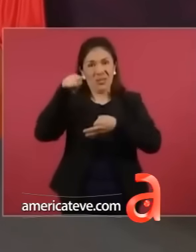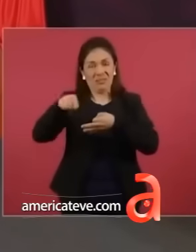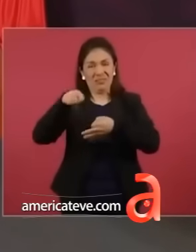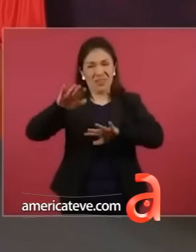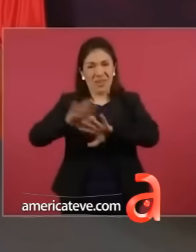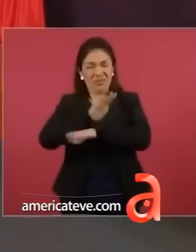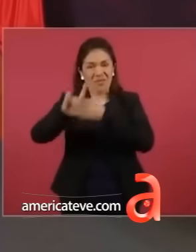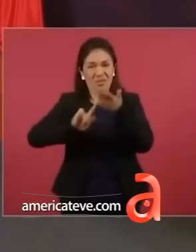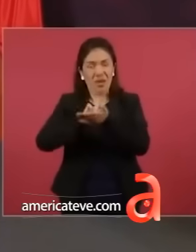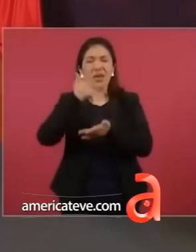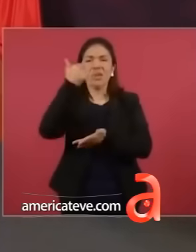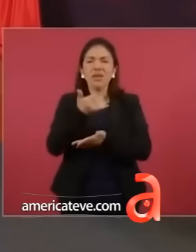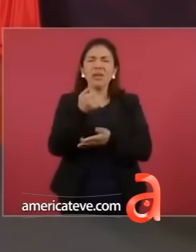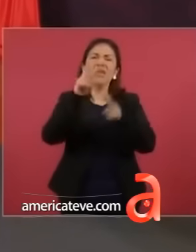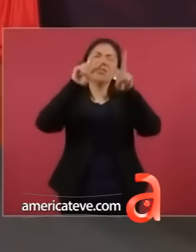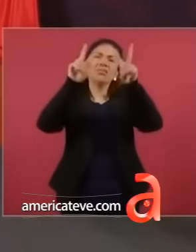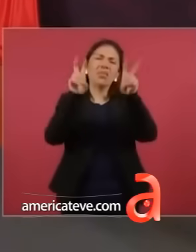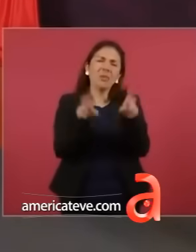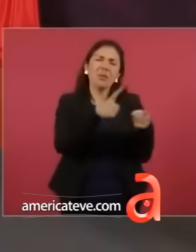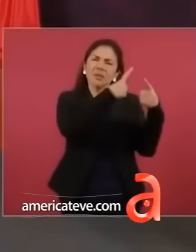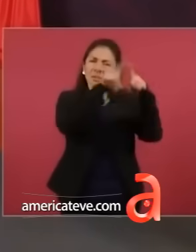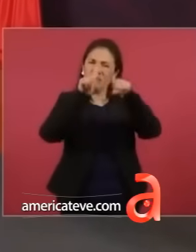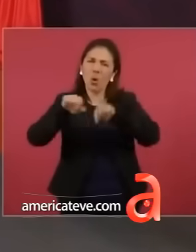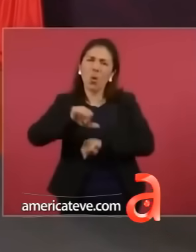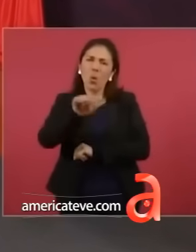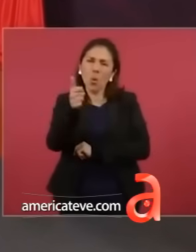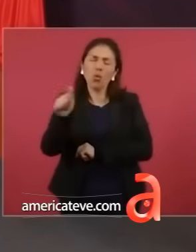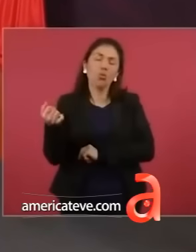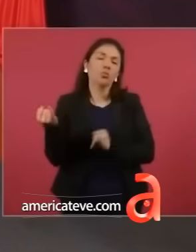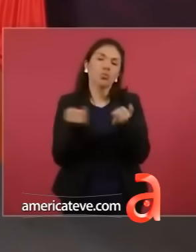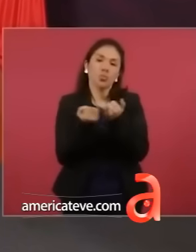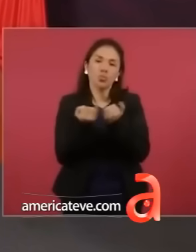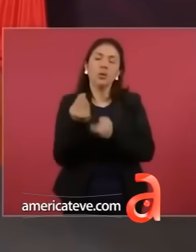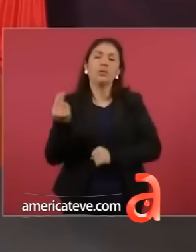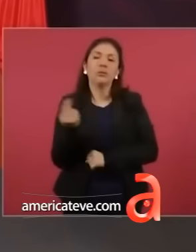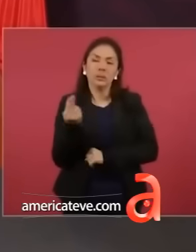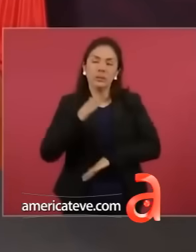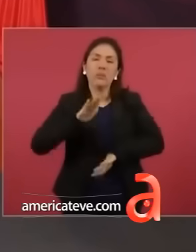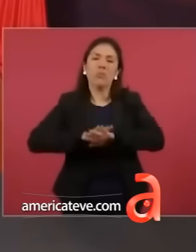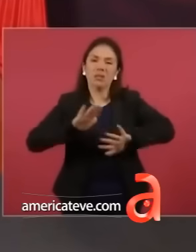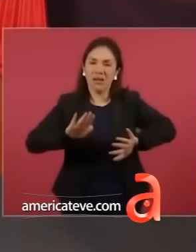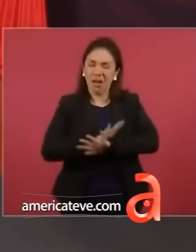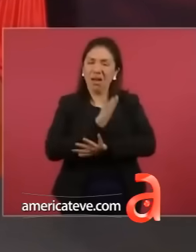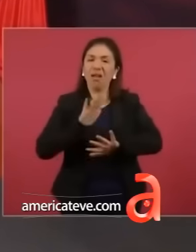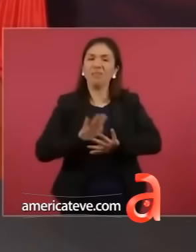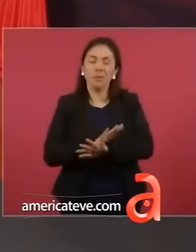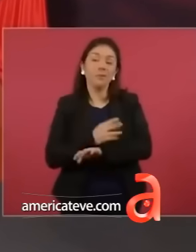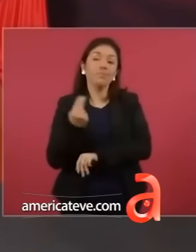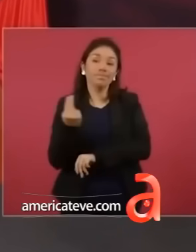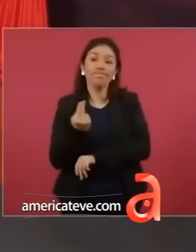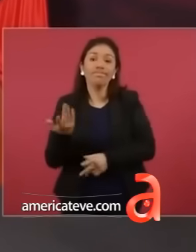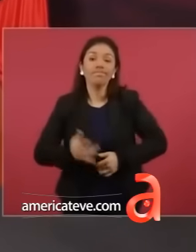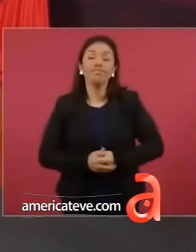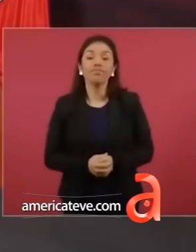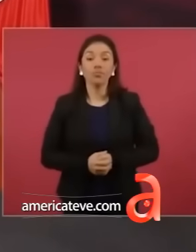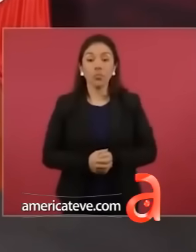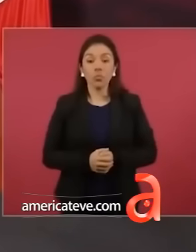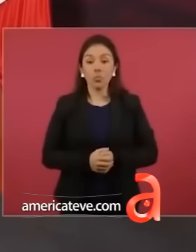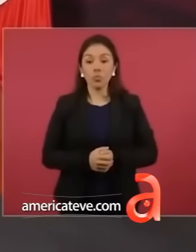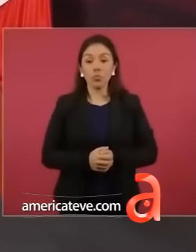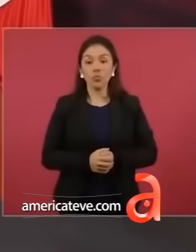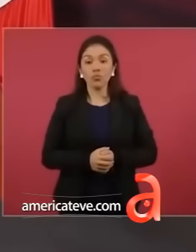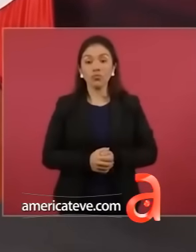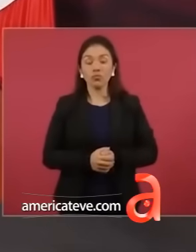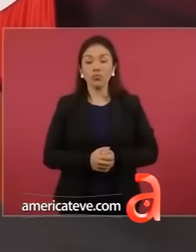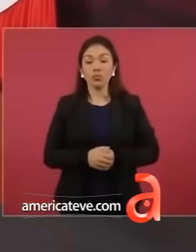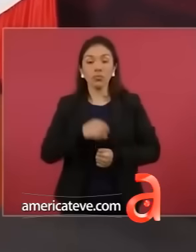al presidente biden que levante el embargo a Cuba y que elimine las sanciones a Venezuela A cambio de qué a cambio de detener El Éxodo le ha